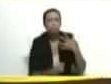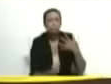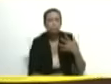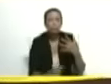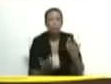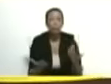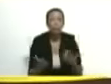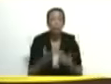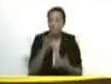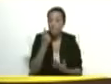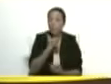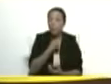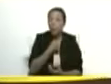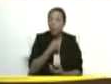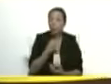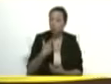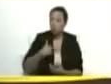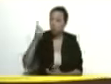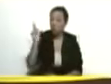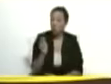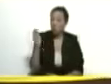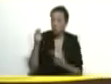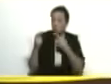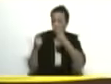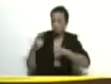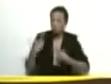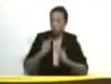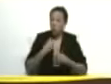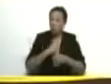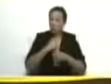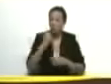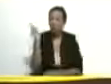Primero, que a mí me gusta mucho ser diputado.